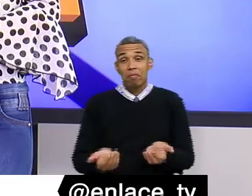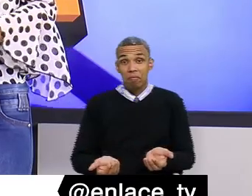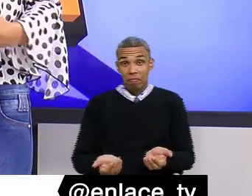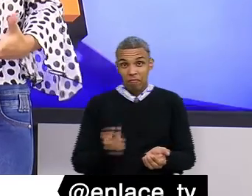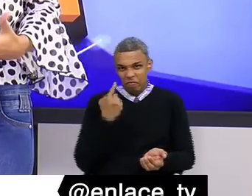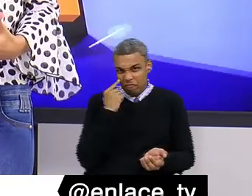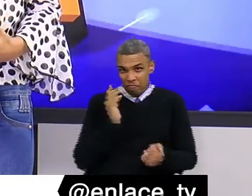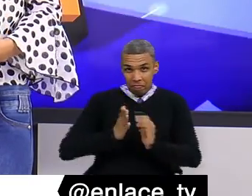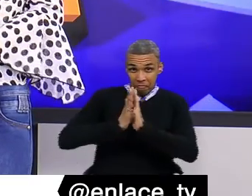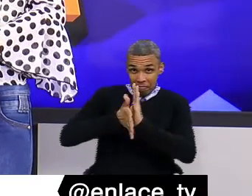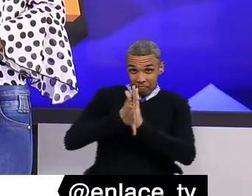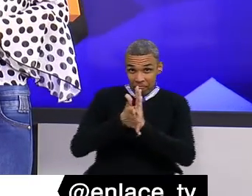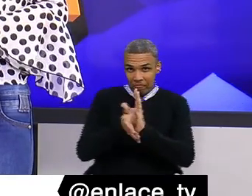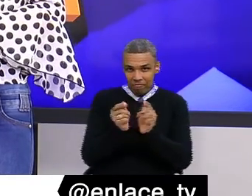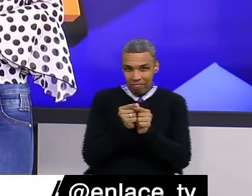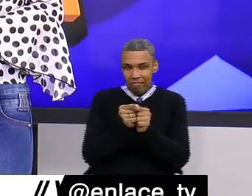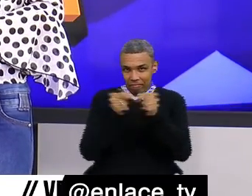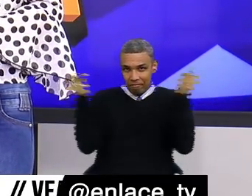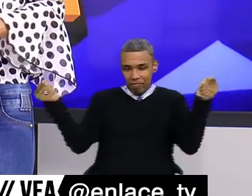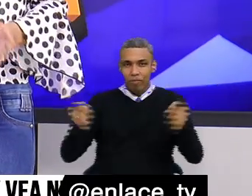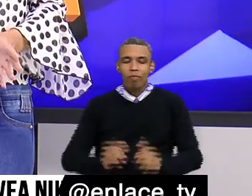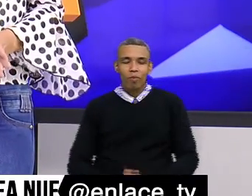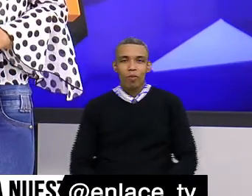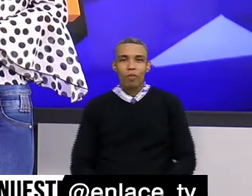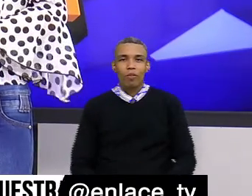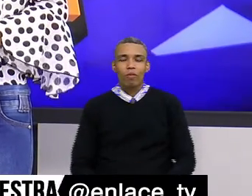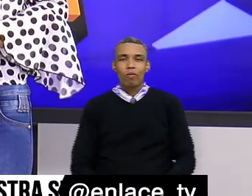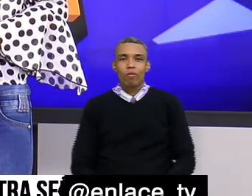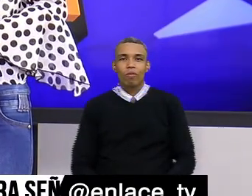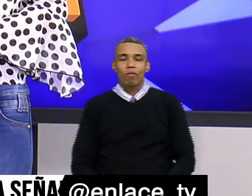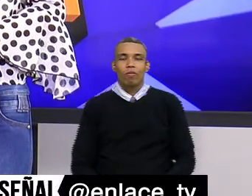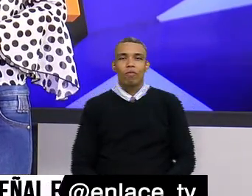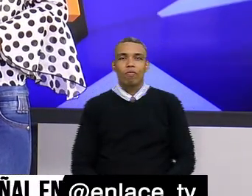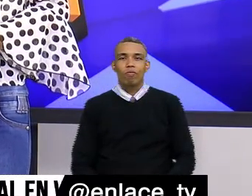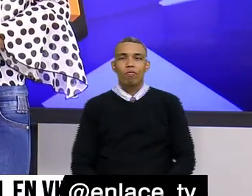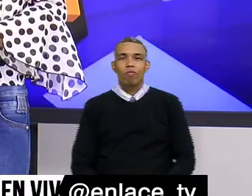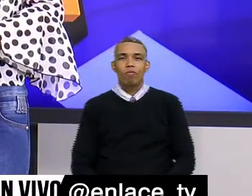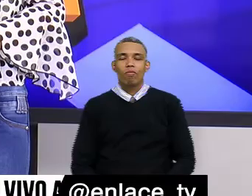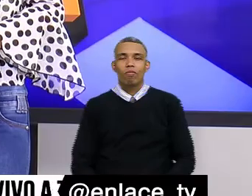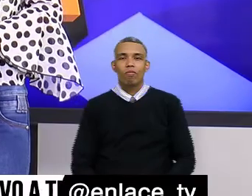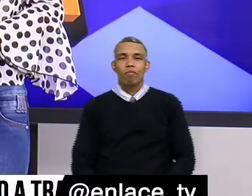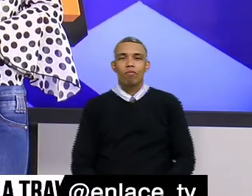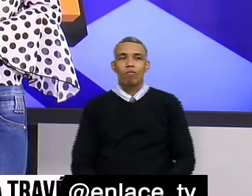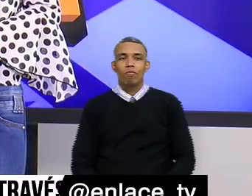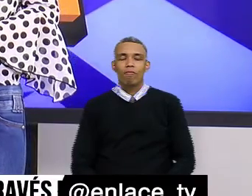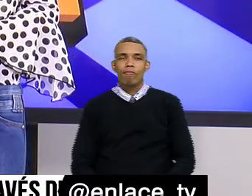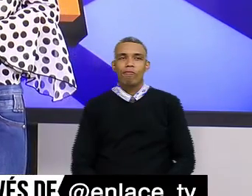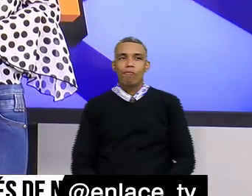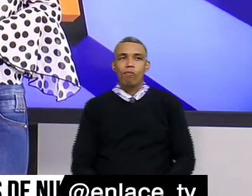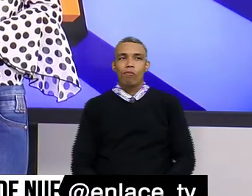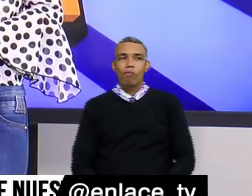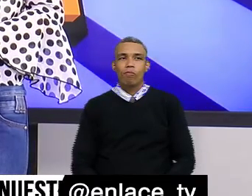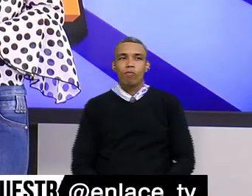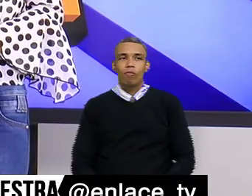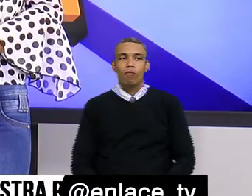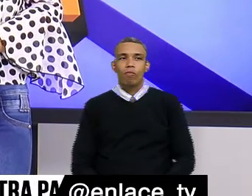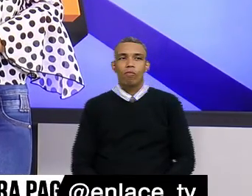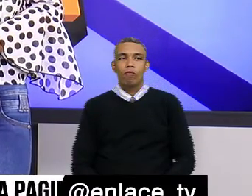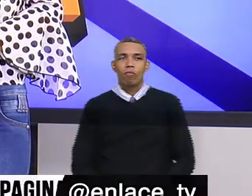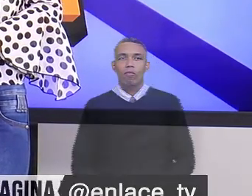comunicación para dar a conocer el trabajo adelantado a lo largo de este periodo. Estas y otras noticias serán desarrolladas durante la presente